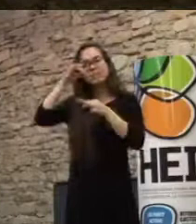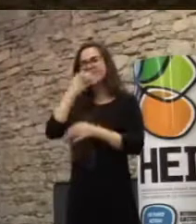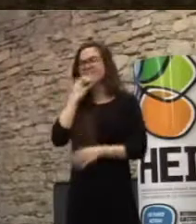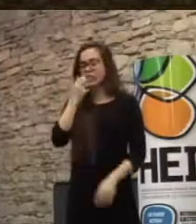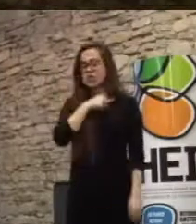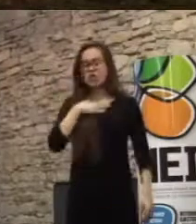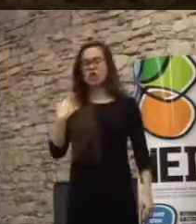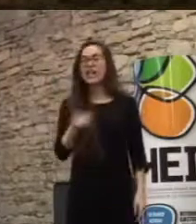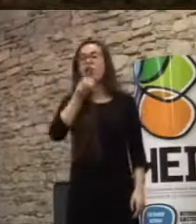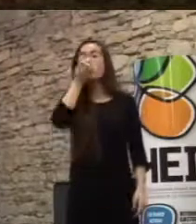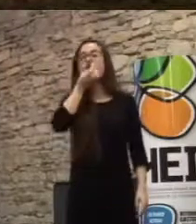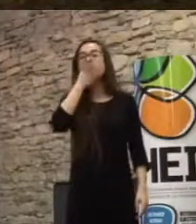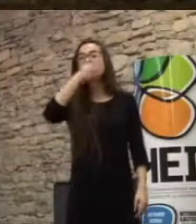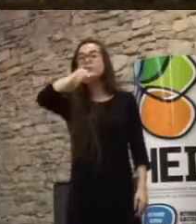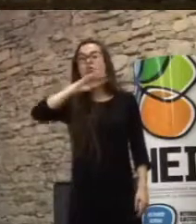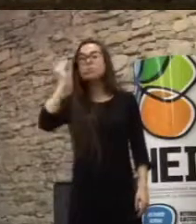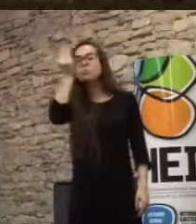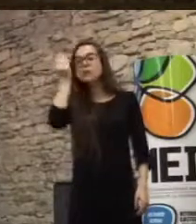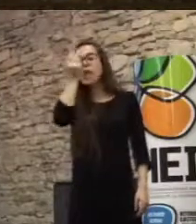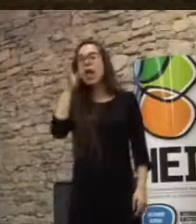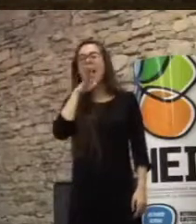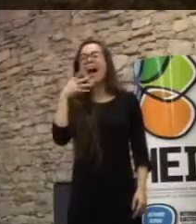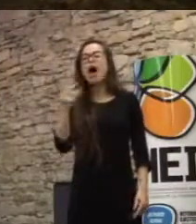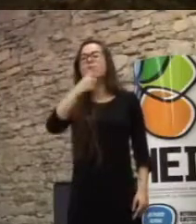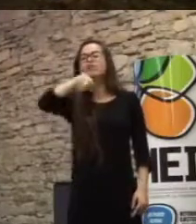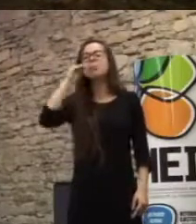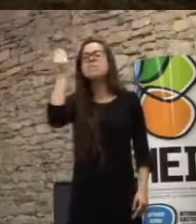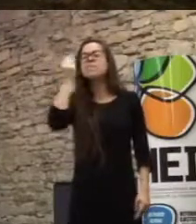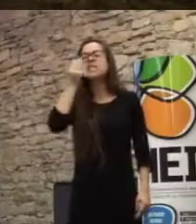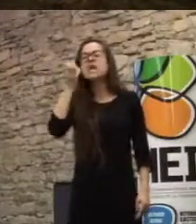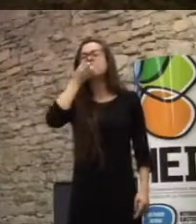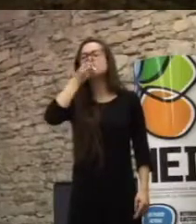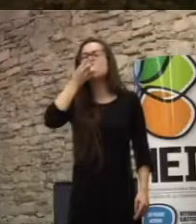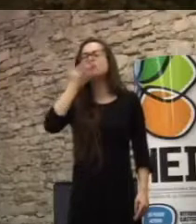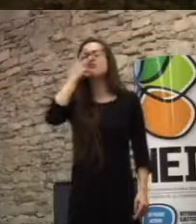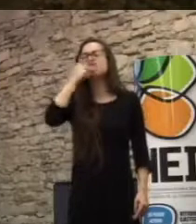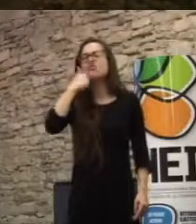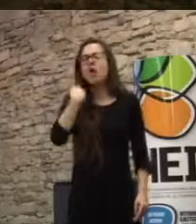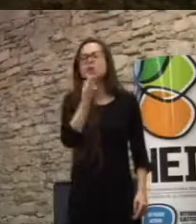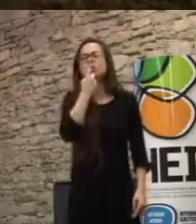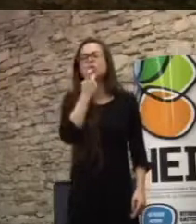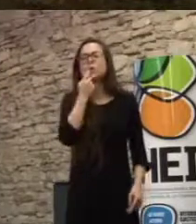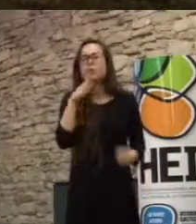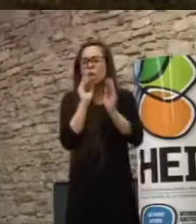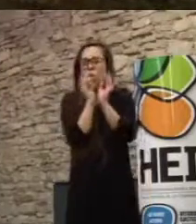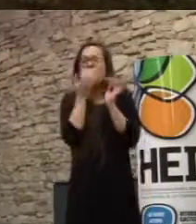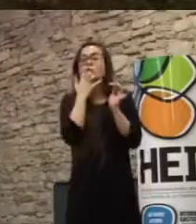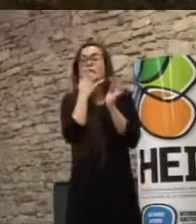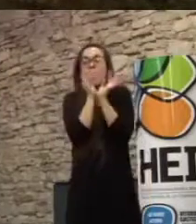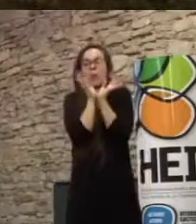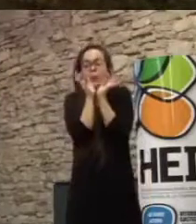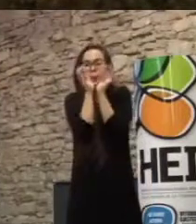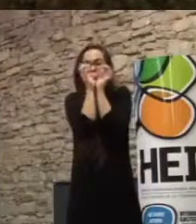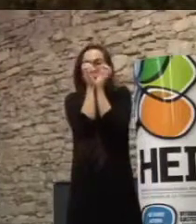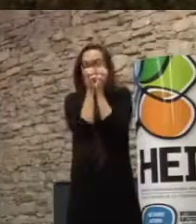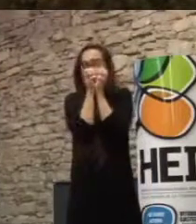quiero que penséis en una rosa yo os diré vamos a pensar una rosa color burdeos sí cuyo que todavía el capullo está cerrado nos ha abierto está sustentado